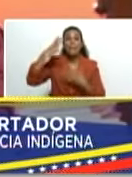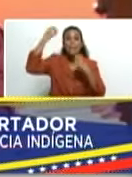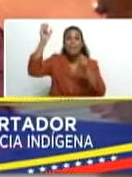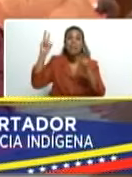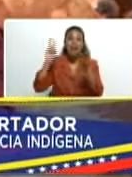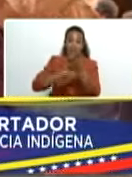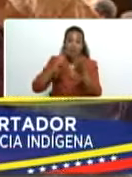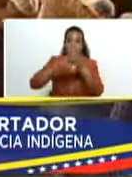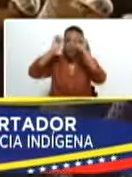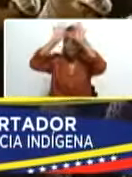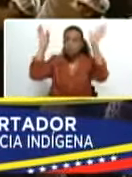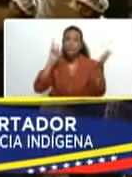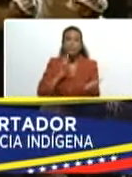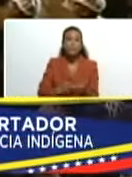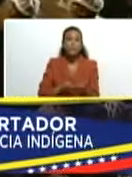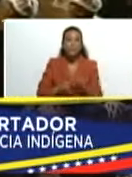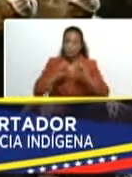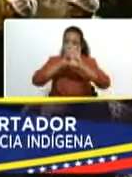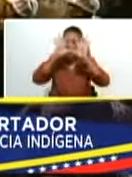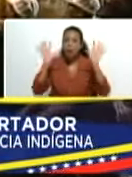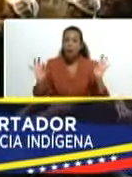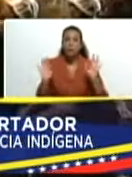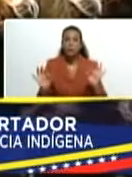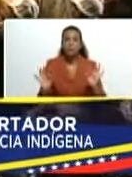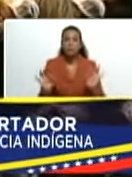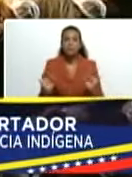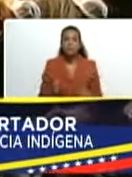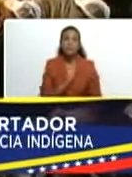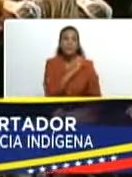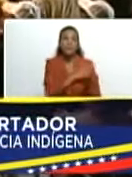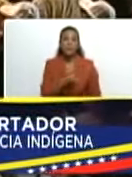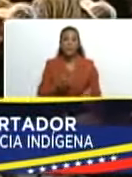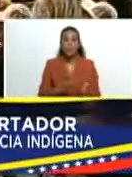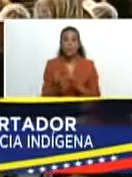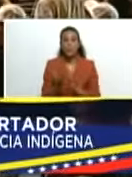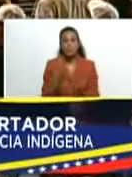verdad. Niño Jesús Palestina, adelante.